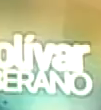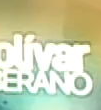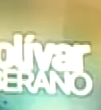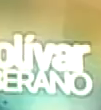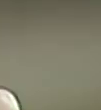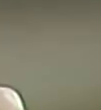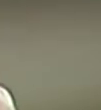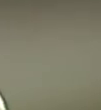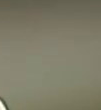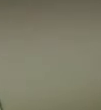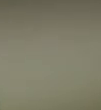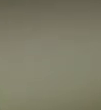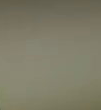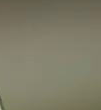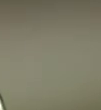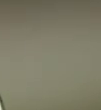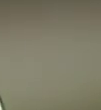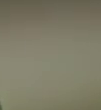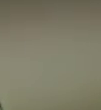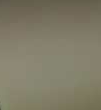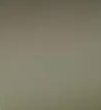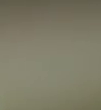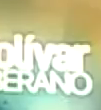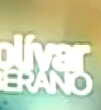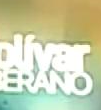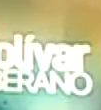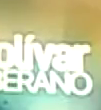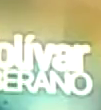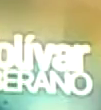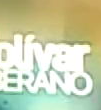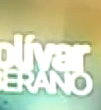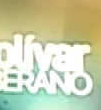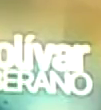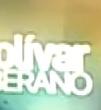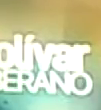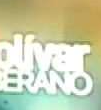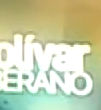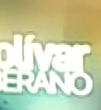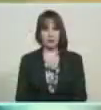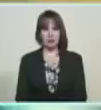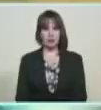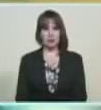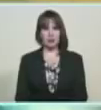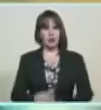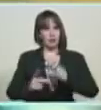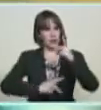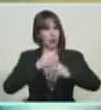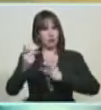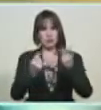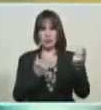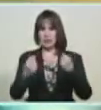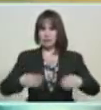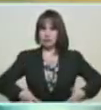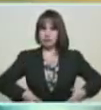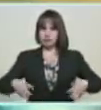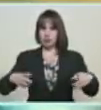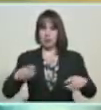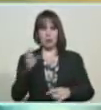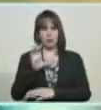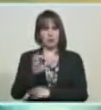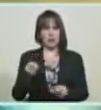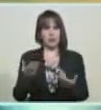romper récord de producción de aquí a diciembre. Y luego las metas del 2018 tienen que ser altas, grandes, producir riqueza para el país.